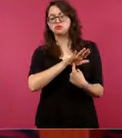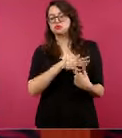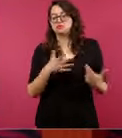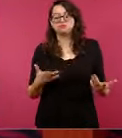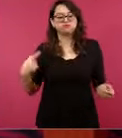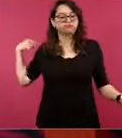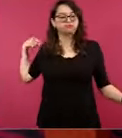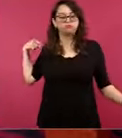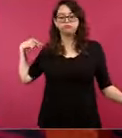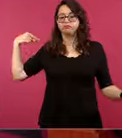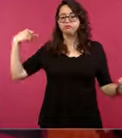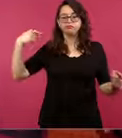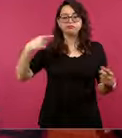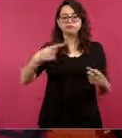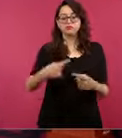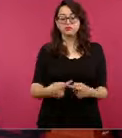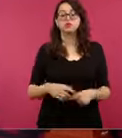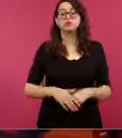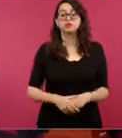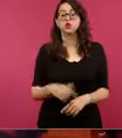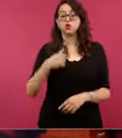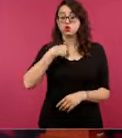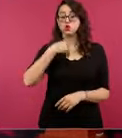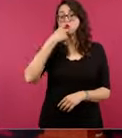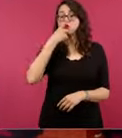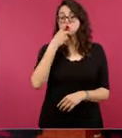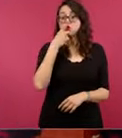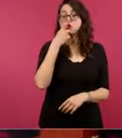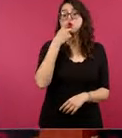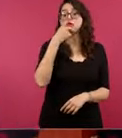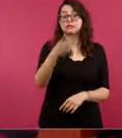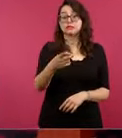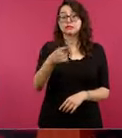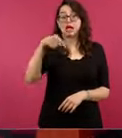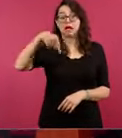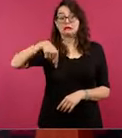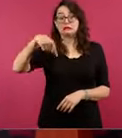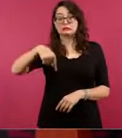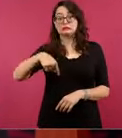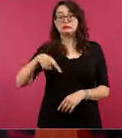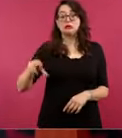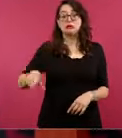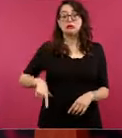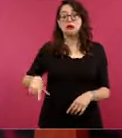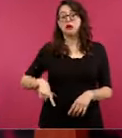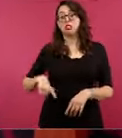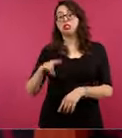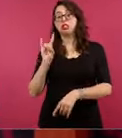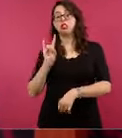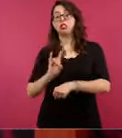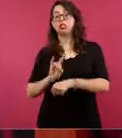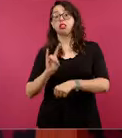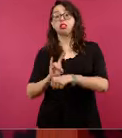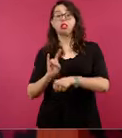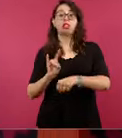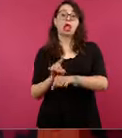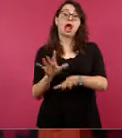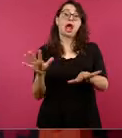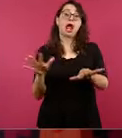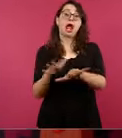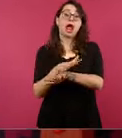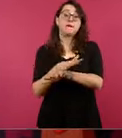no iba a haber gatopardismo, eso que consiste en que las cosas en apariencia cambian para seguir igual.